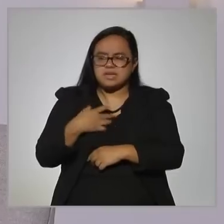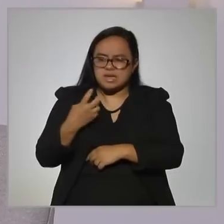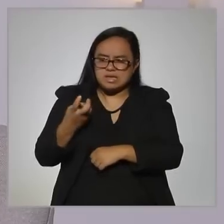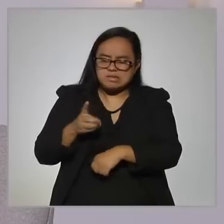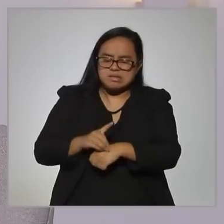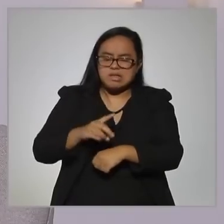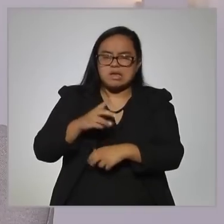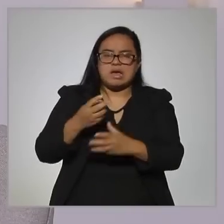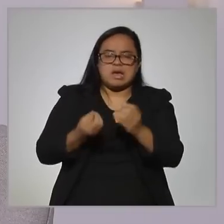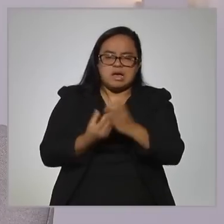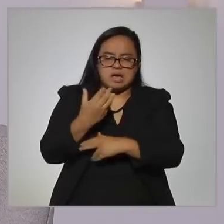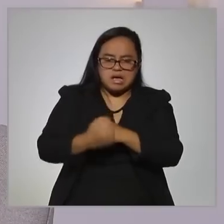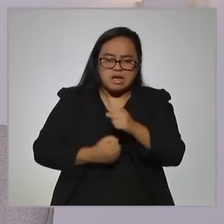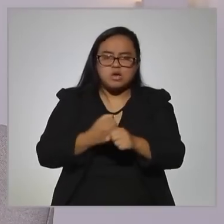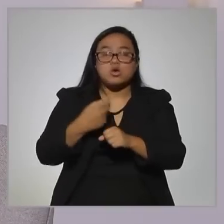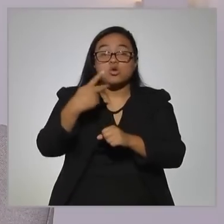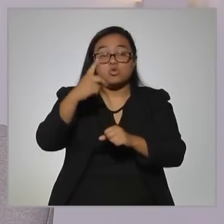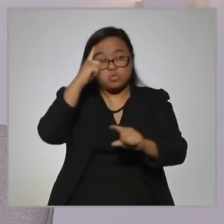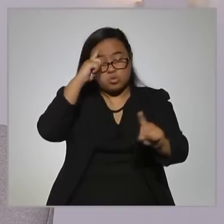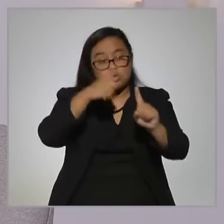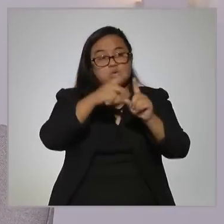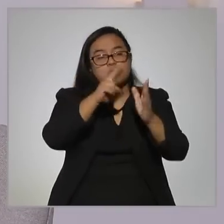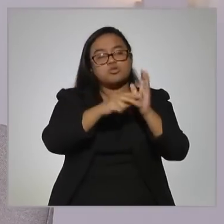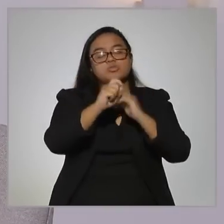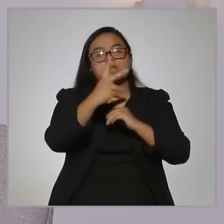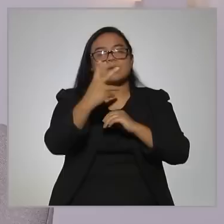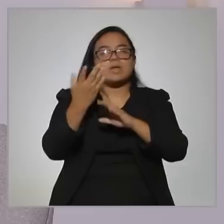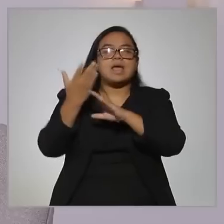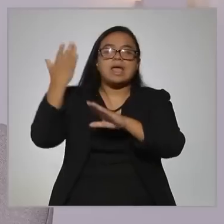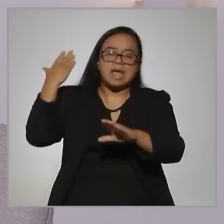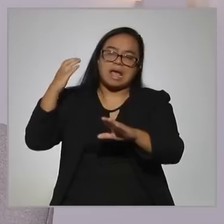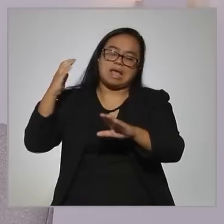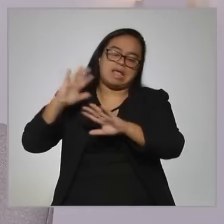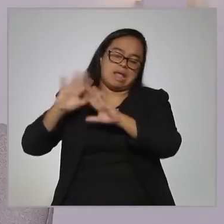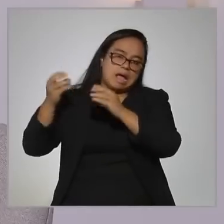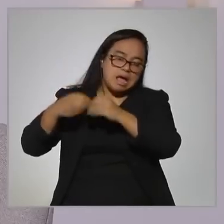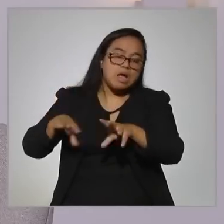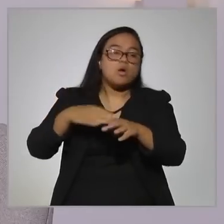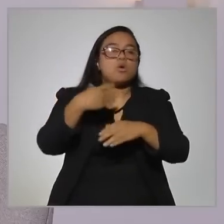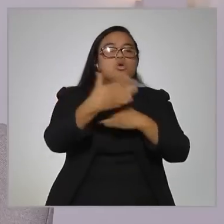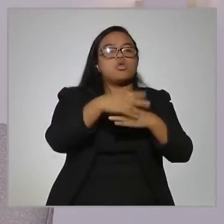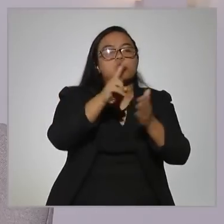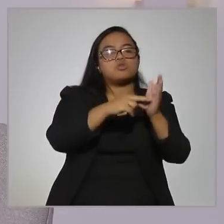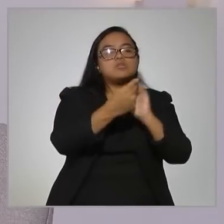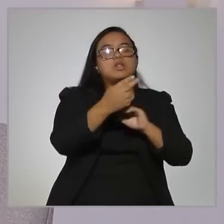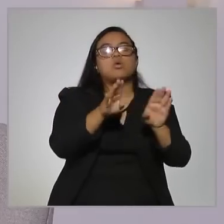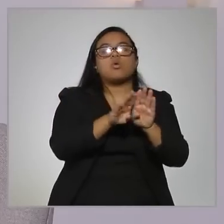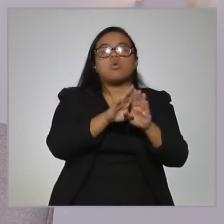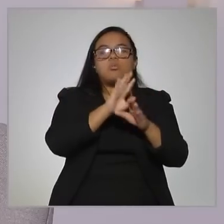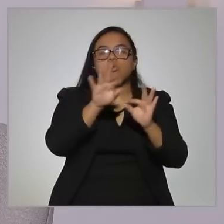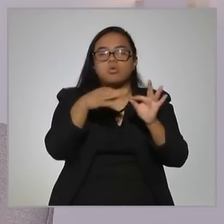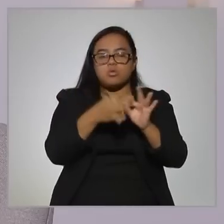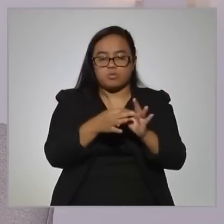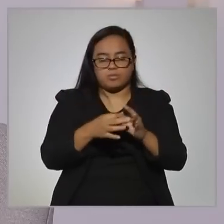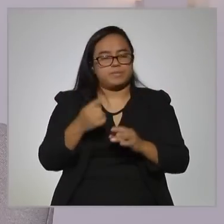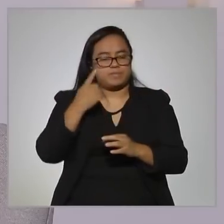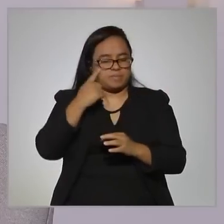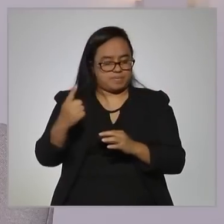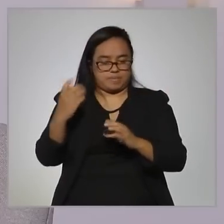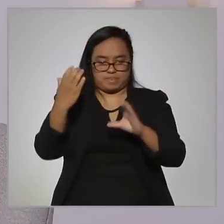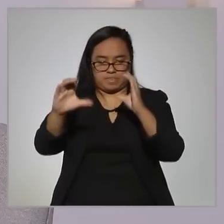también cuáles fueron sus propósitos del 2024, cuáles son los que quieren cumplir este 2025. Les voy a leer un par que tengo por